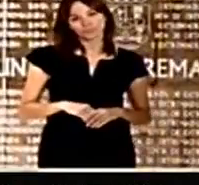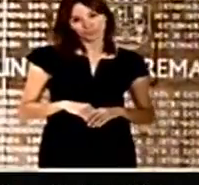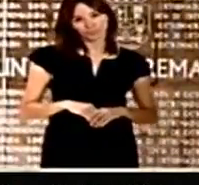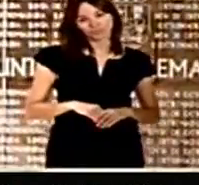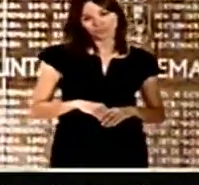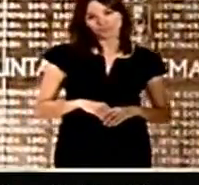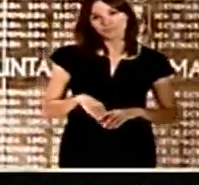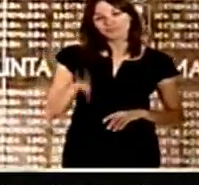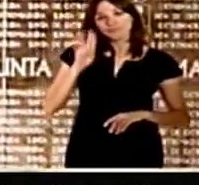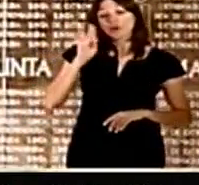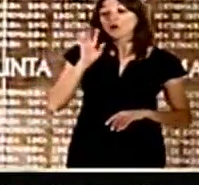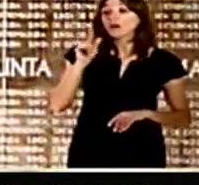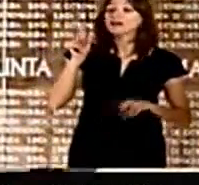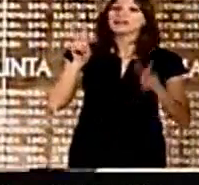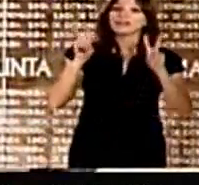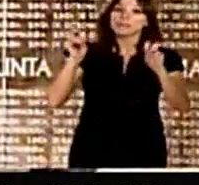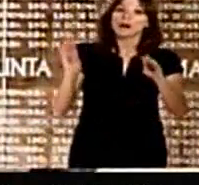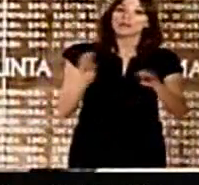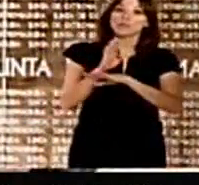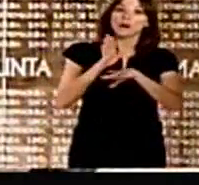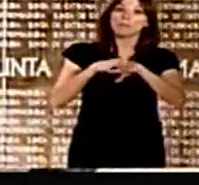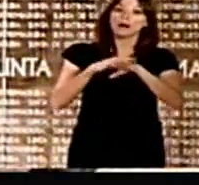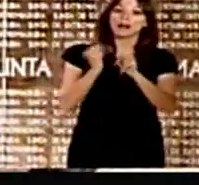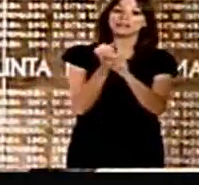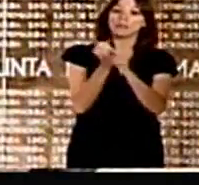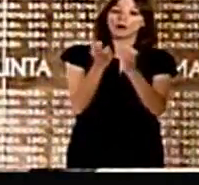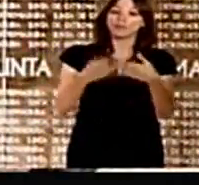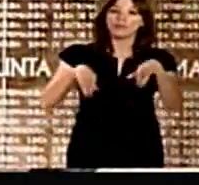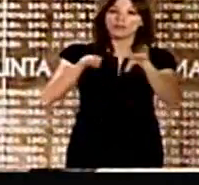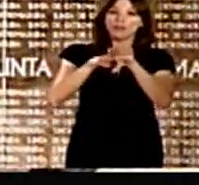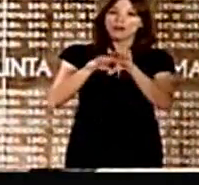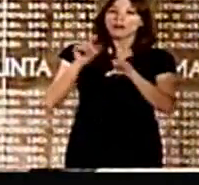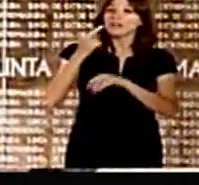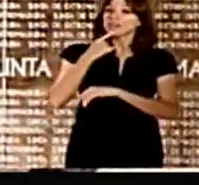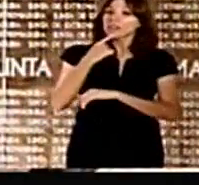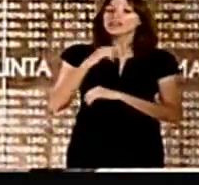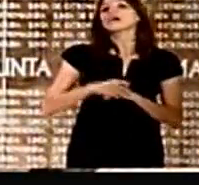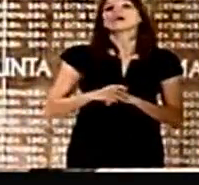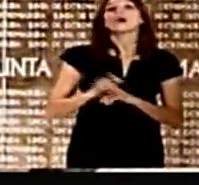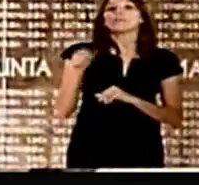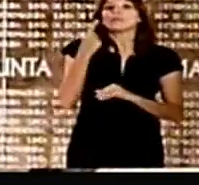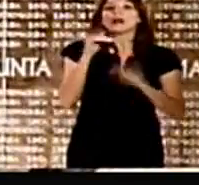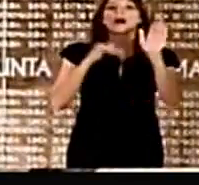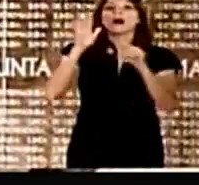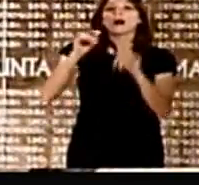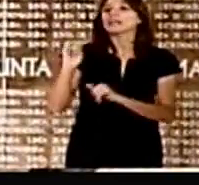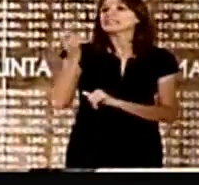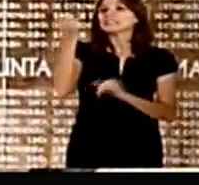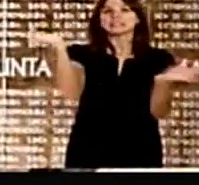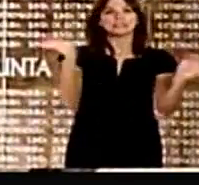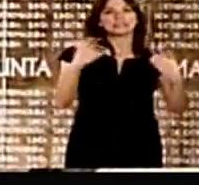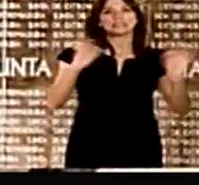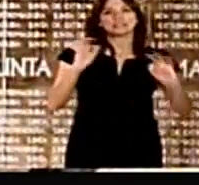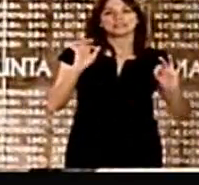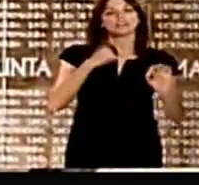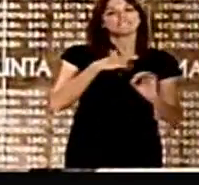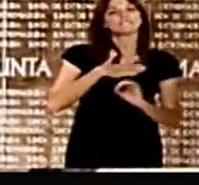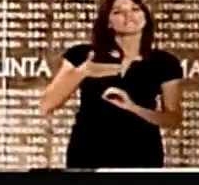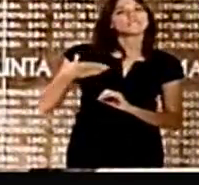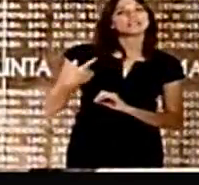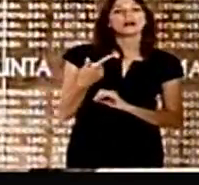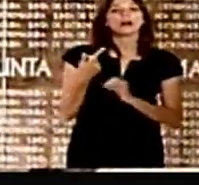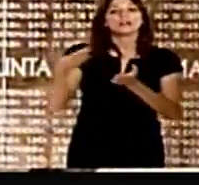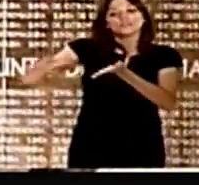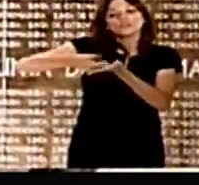Sí, buenas. Sobre las ayudas a fomento de la igualdad en el empleo, ha dicho que la primera convocatoria no tuvo ningún éxito. Quería saber exactamente cuántas